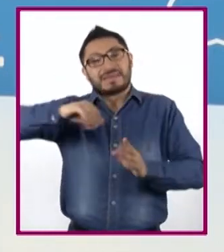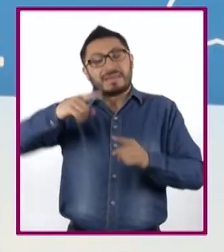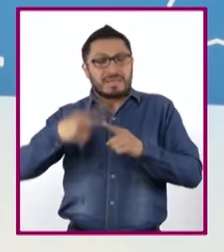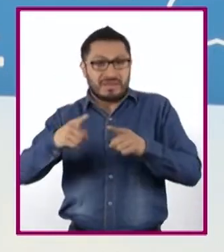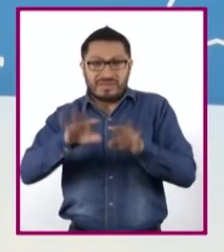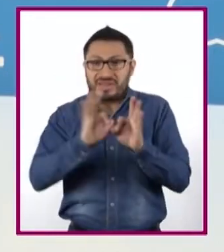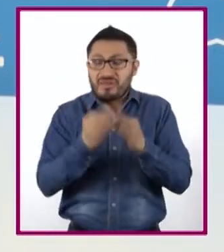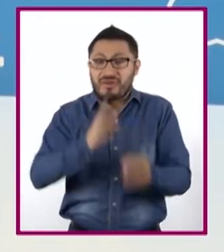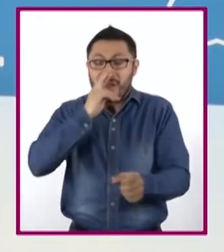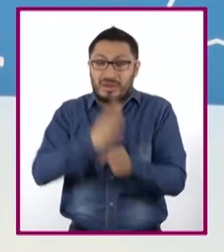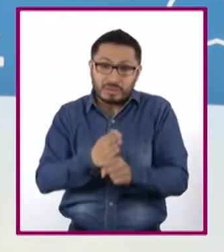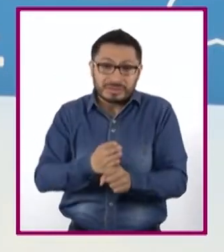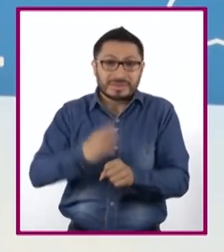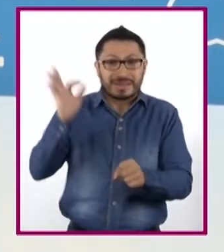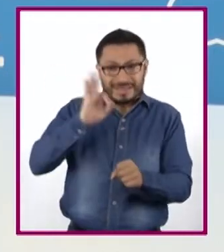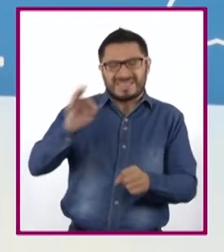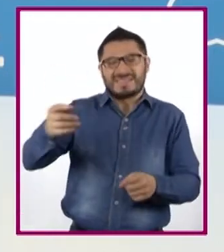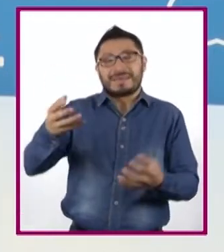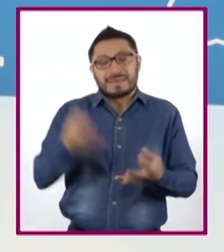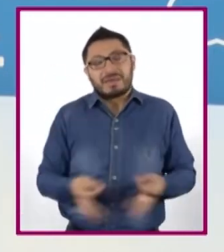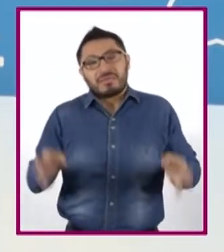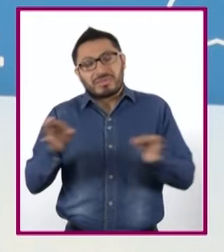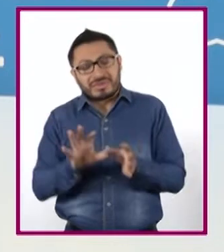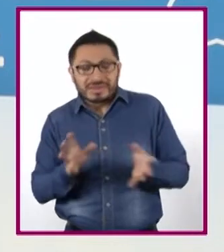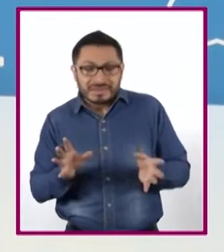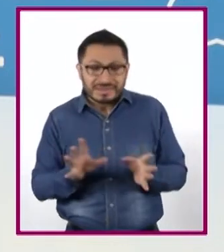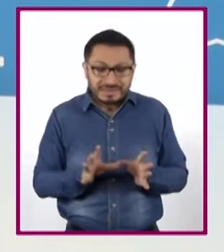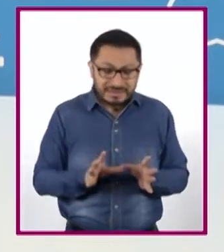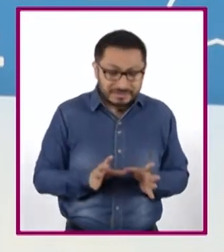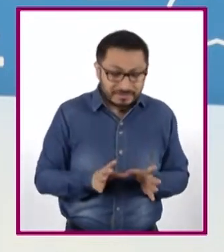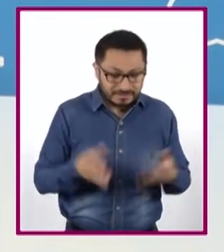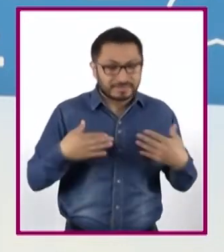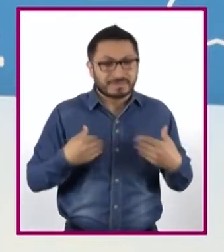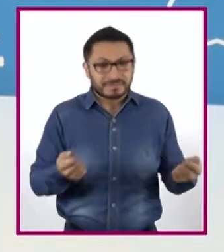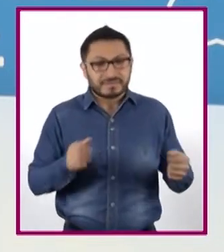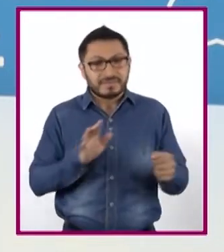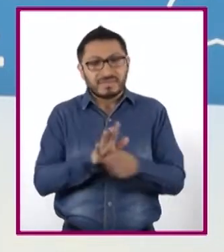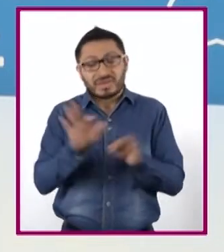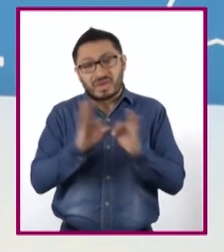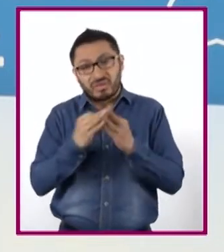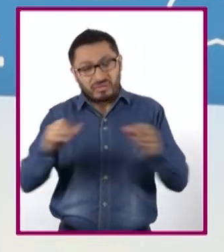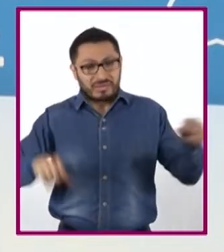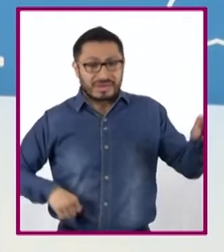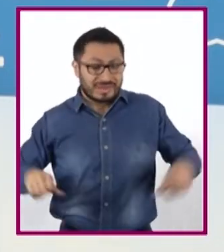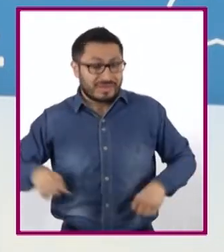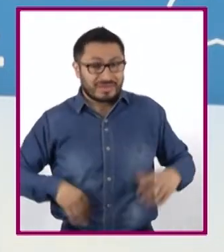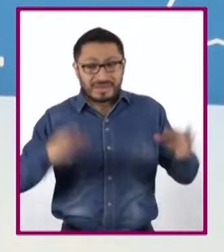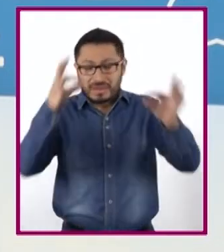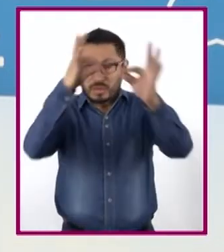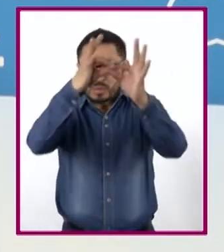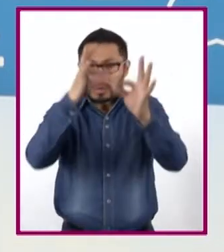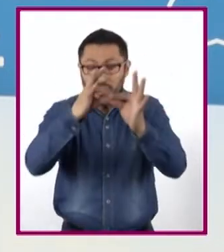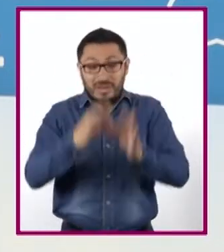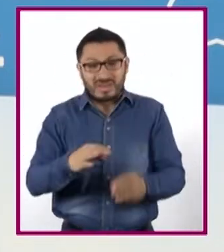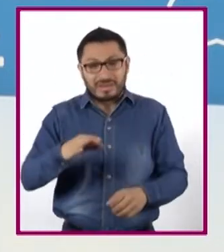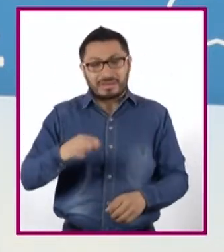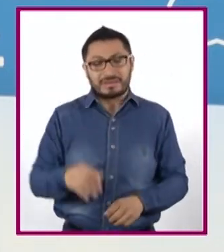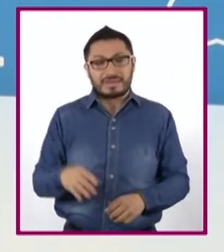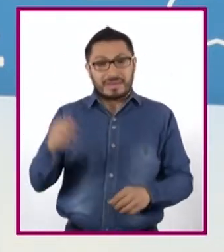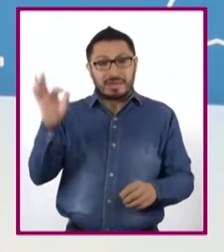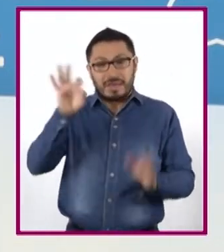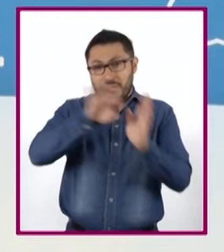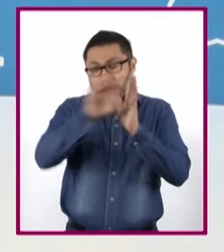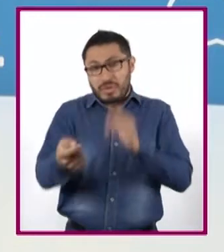Tal vez convenga pensar en el sentido con el que realizan estas actividades. ¿Es más responsable quien tiene más obligaciones?